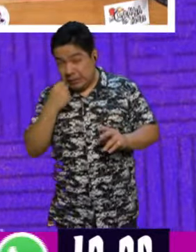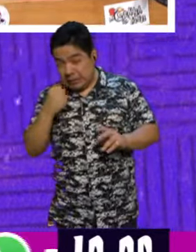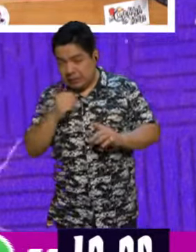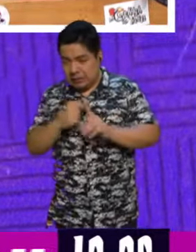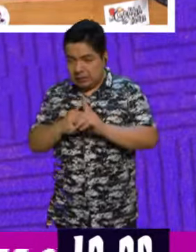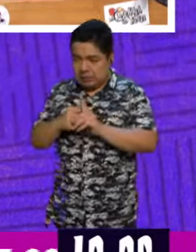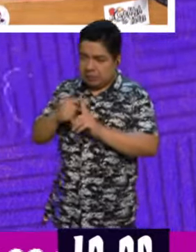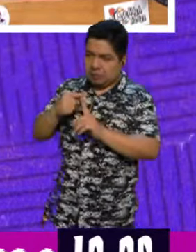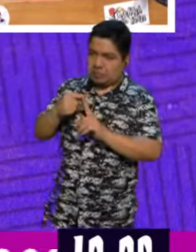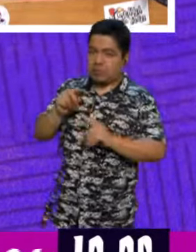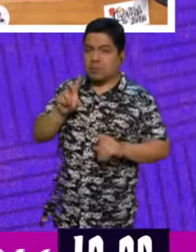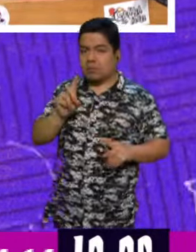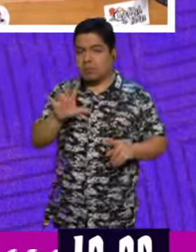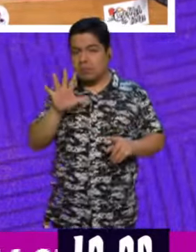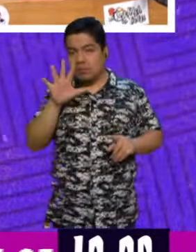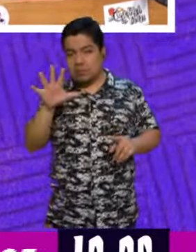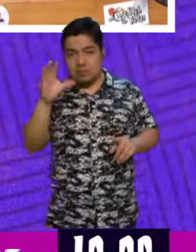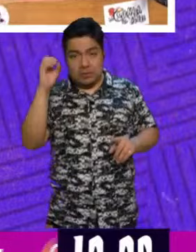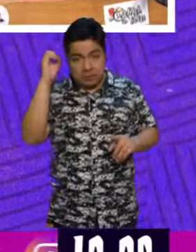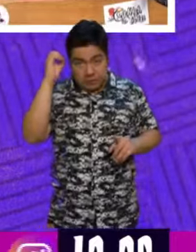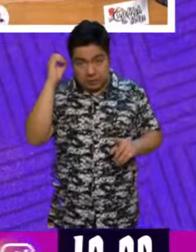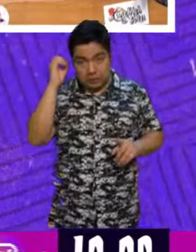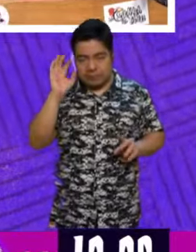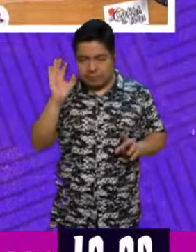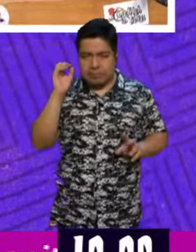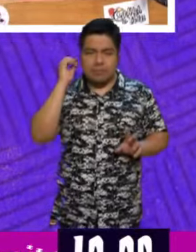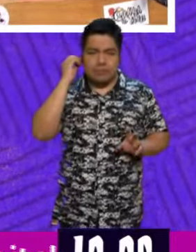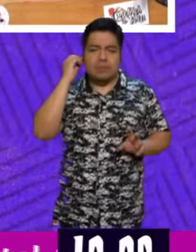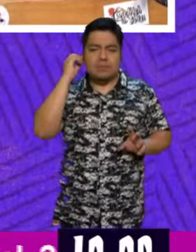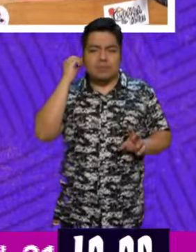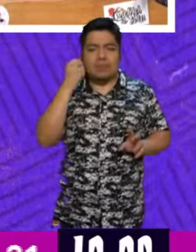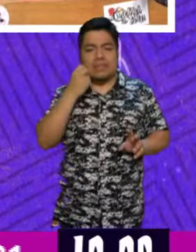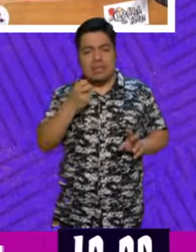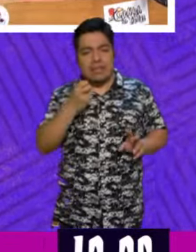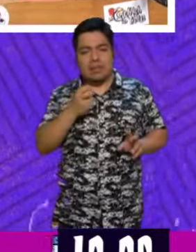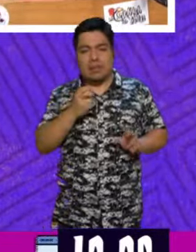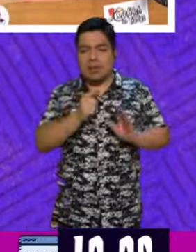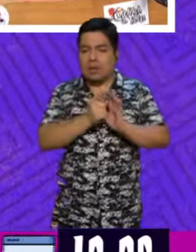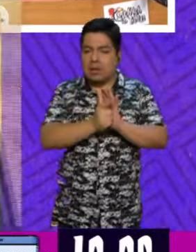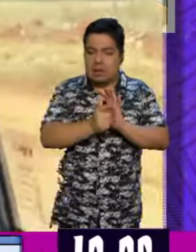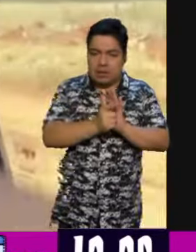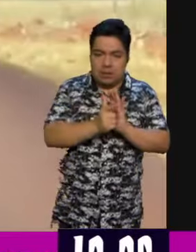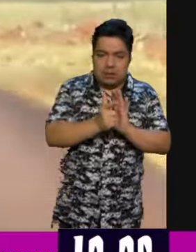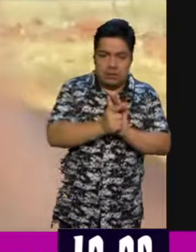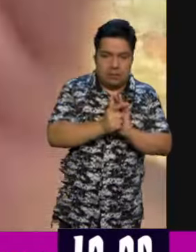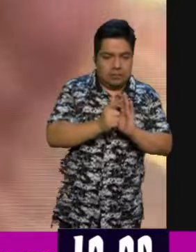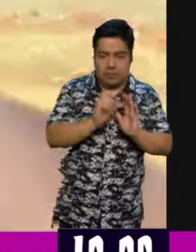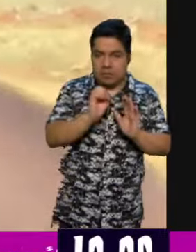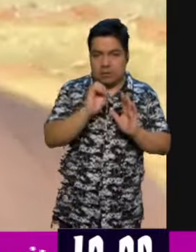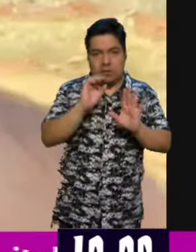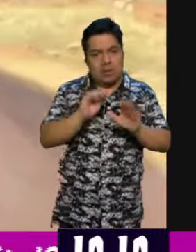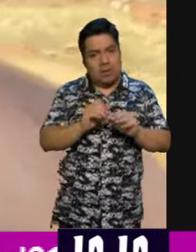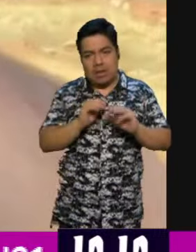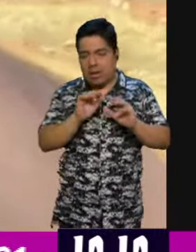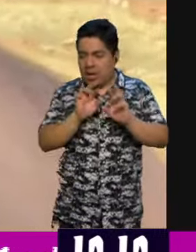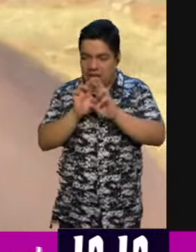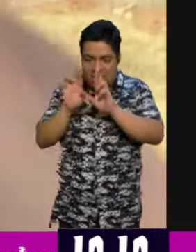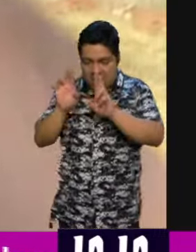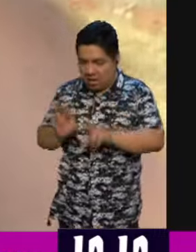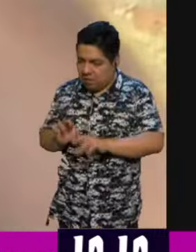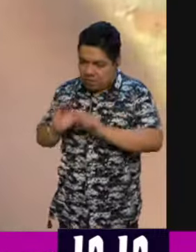los 35 grados Celsius, ¿sí? Ahí sí van, si los lavan, no los lavan, no importa, ahí sí es recomendable meterlos al